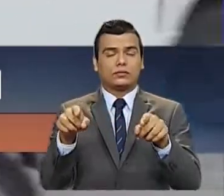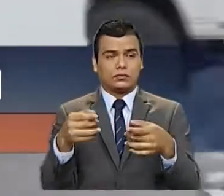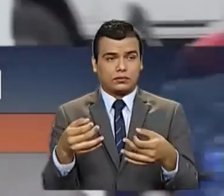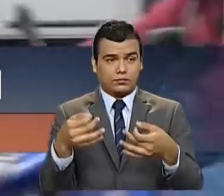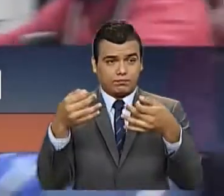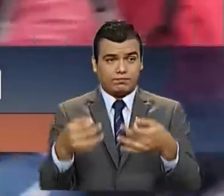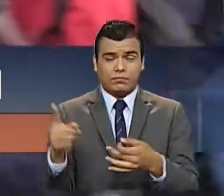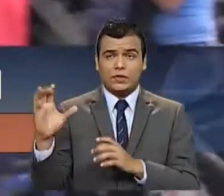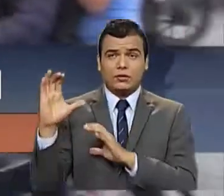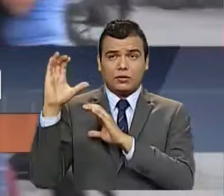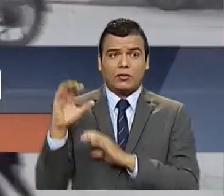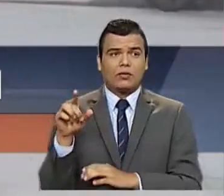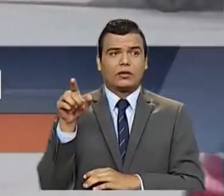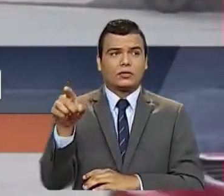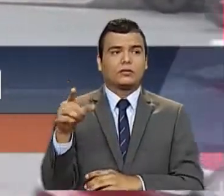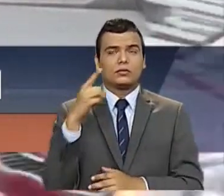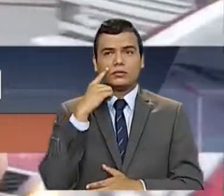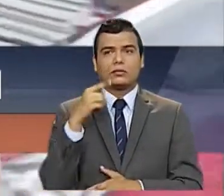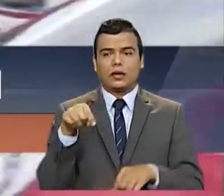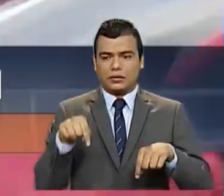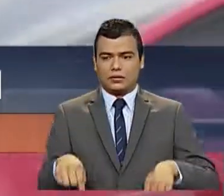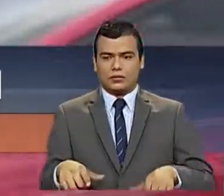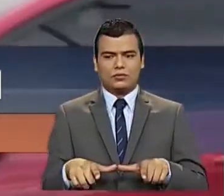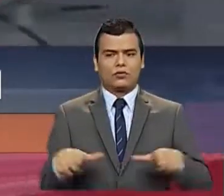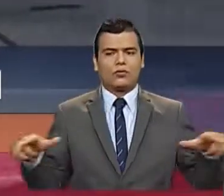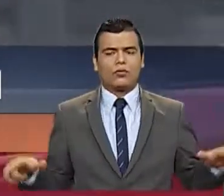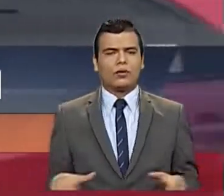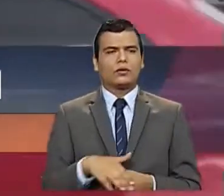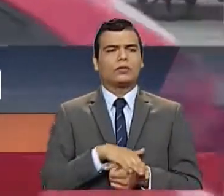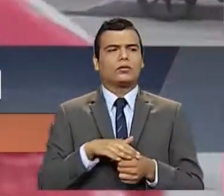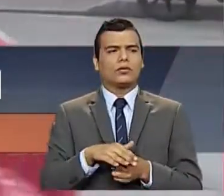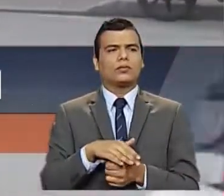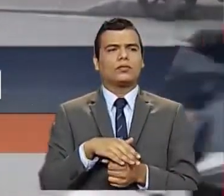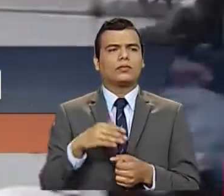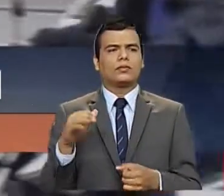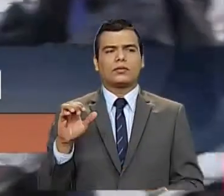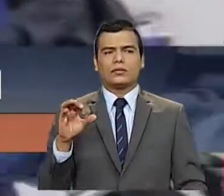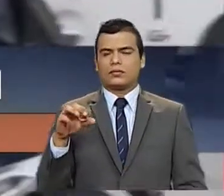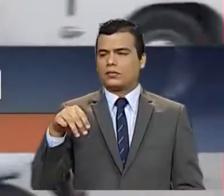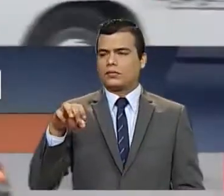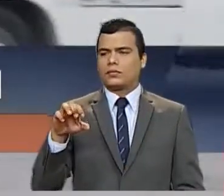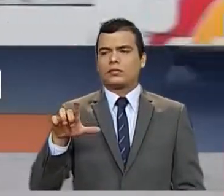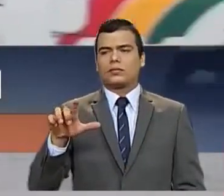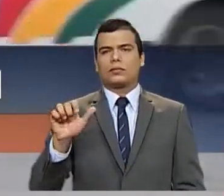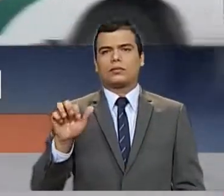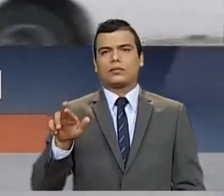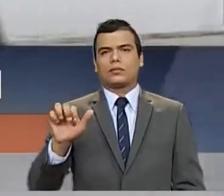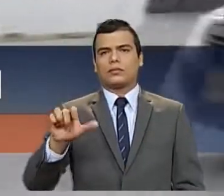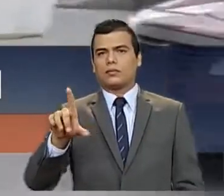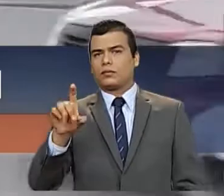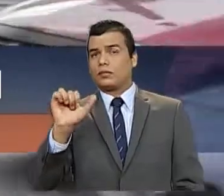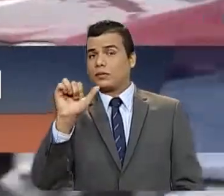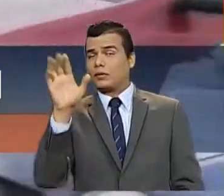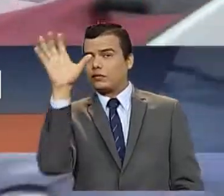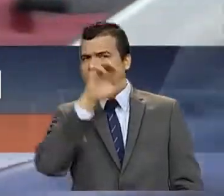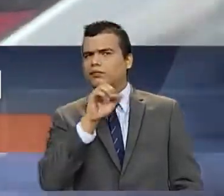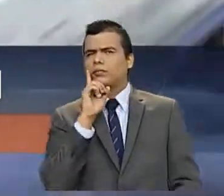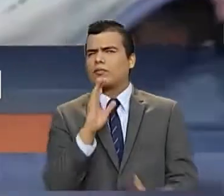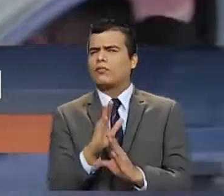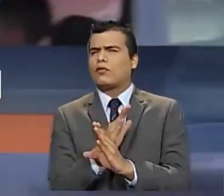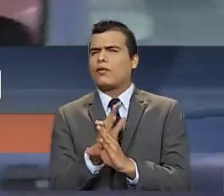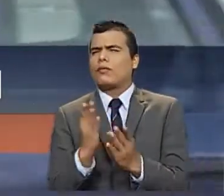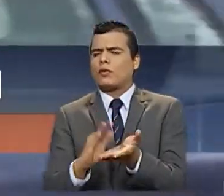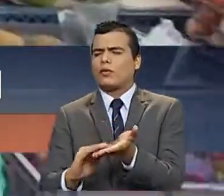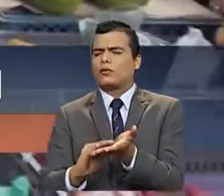de Popayán y el punto donde nos encontramos, el barrio La Esmeralda y su galería. Vamos a conocer de cerca esta problemática y de sus